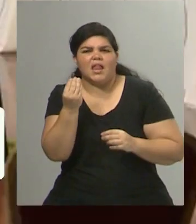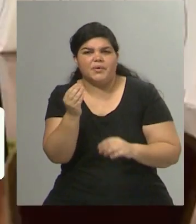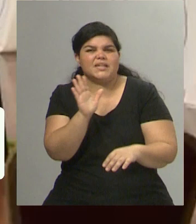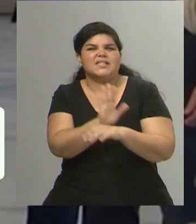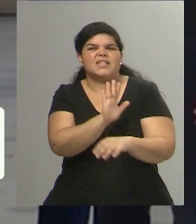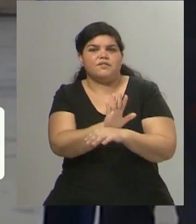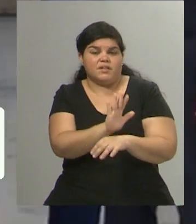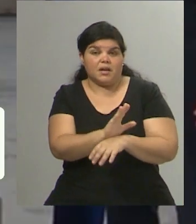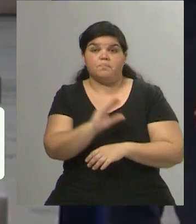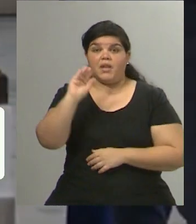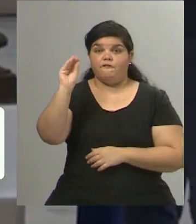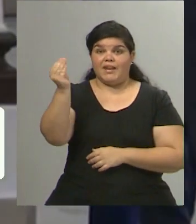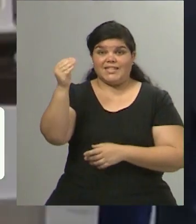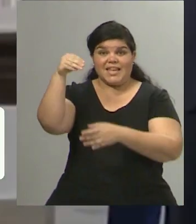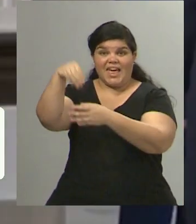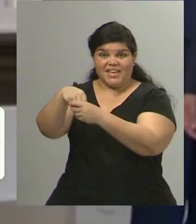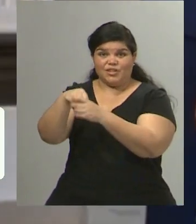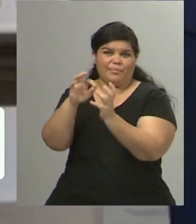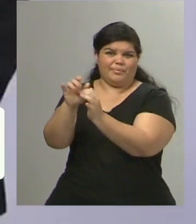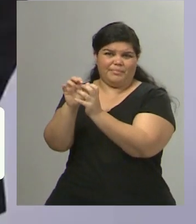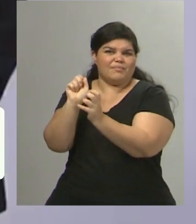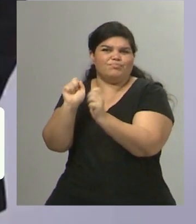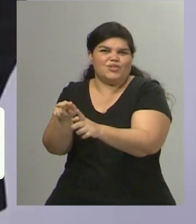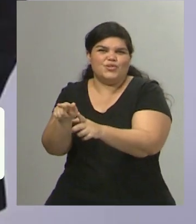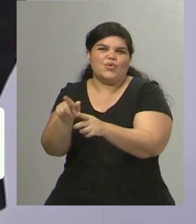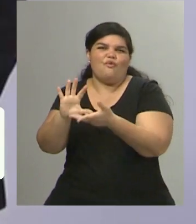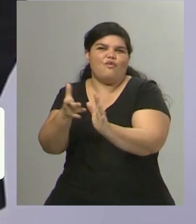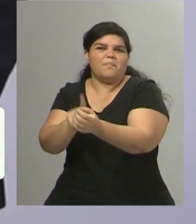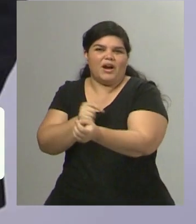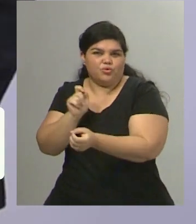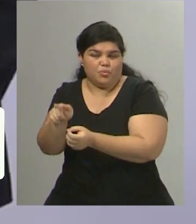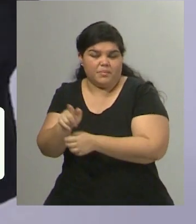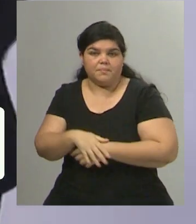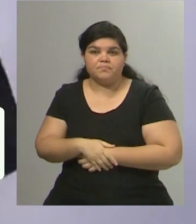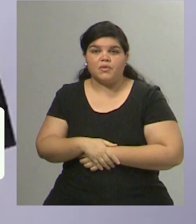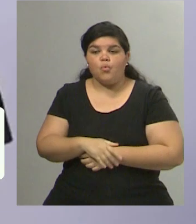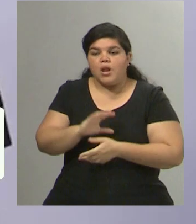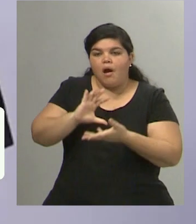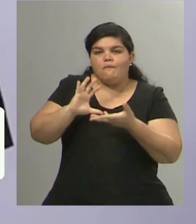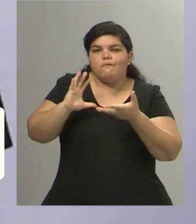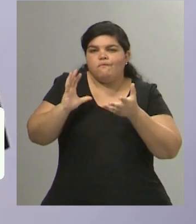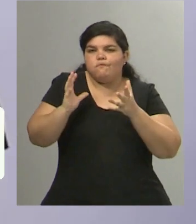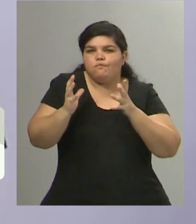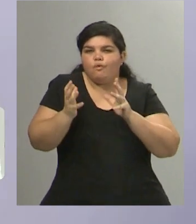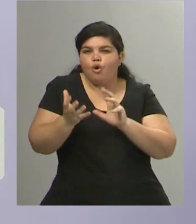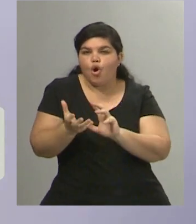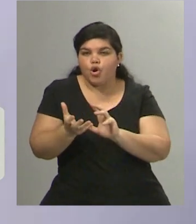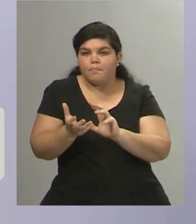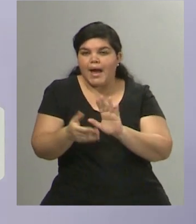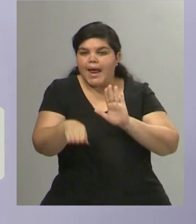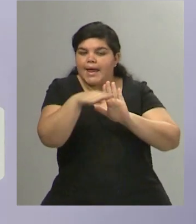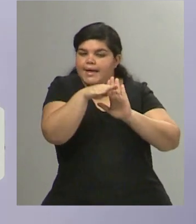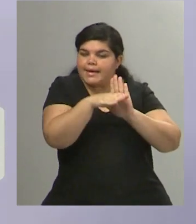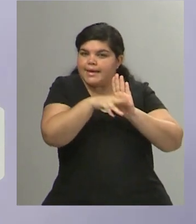en Brasil de encontrar alguna modalidad que permita hacer las cosas sin necesidad de violar las